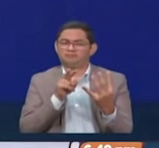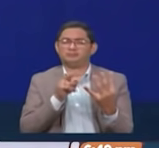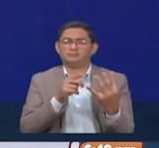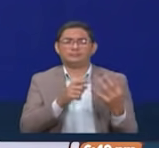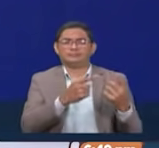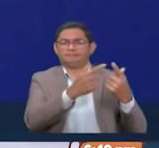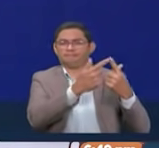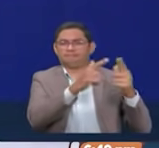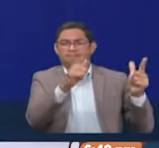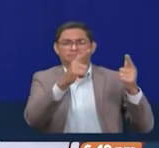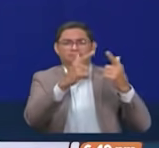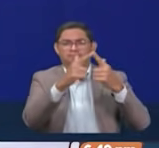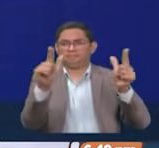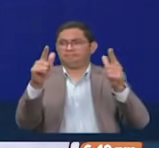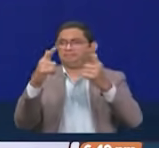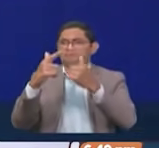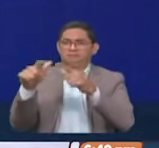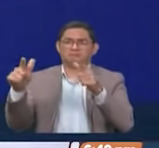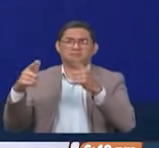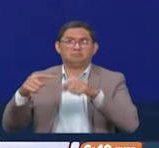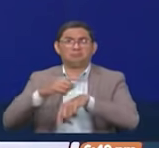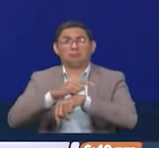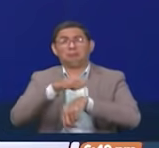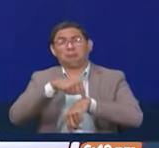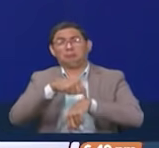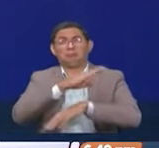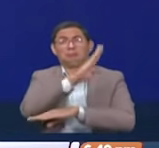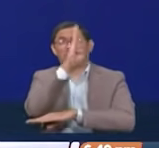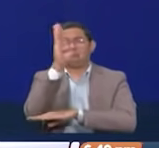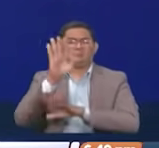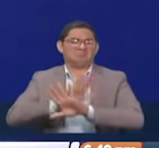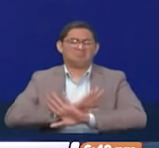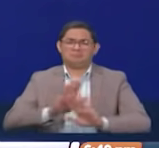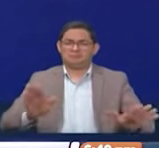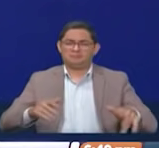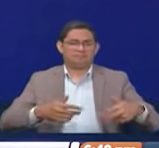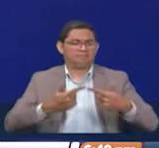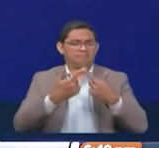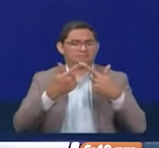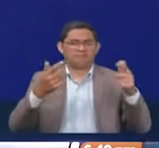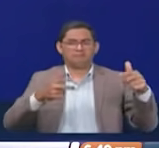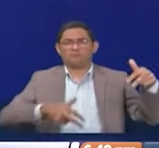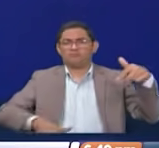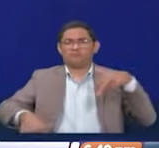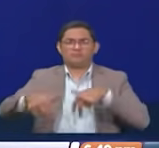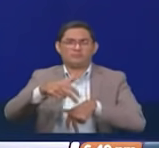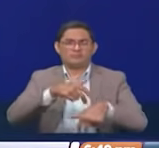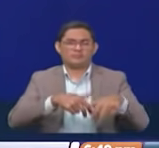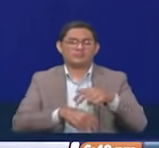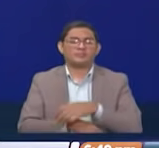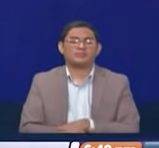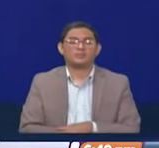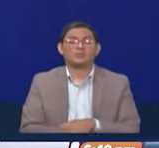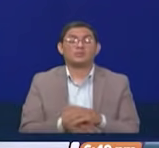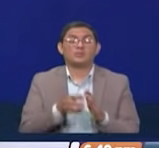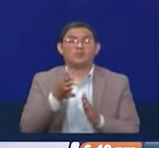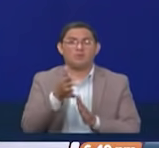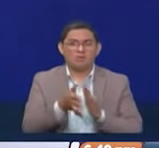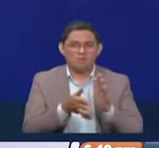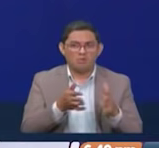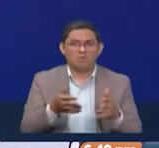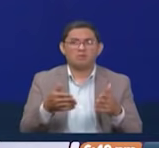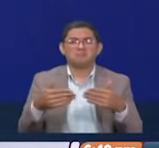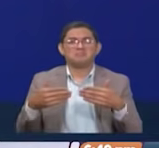levantado totalmente las medidas de restricción para colom panamá metro